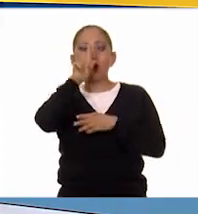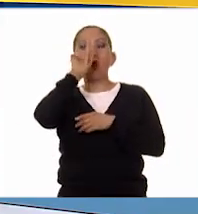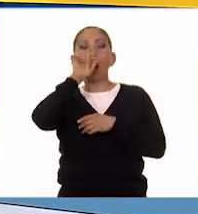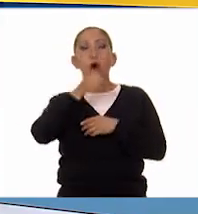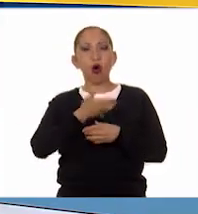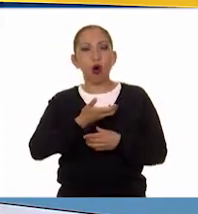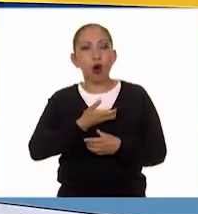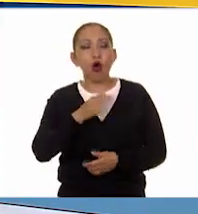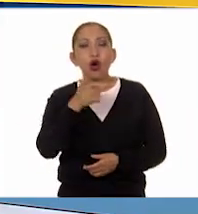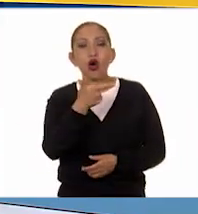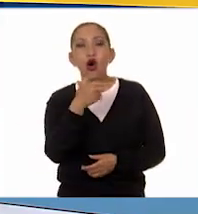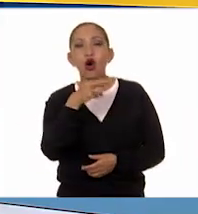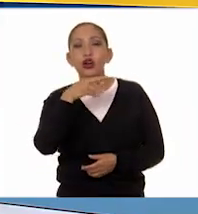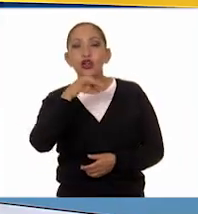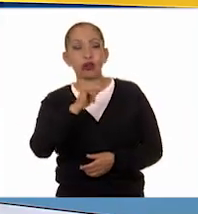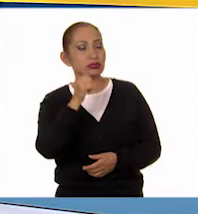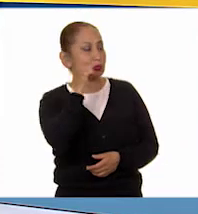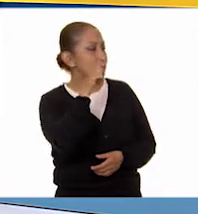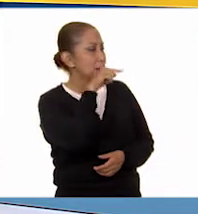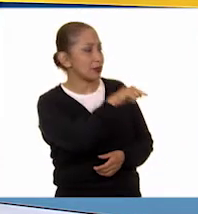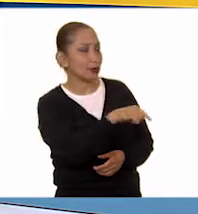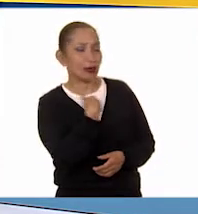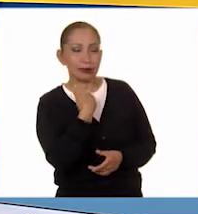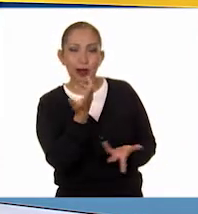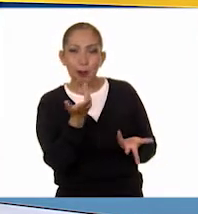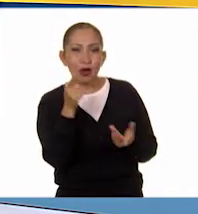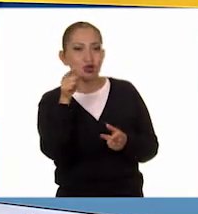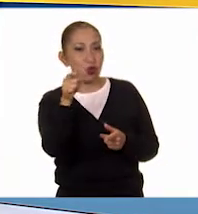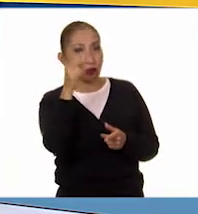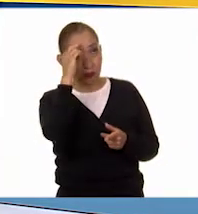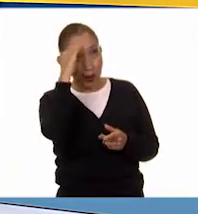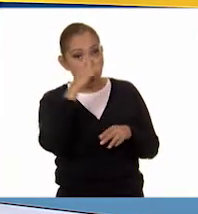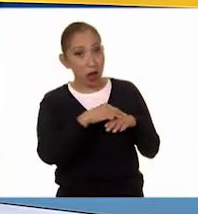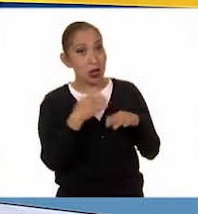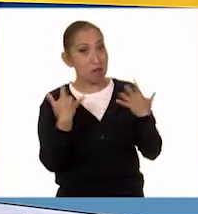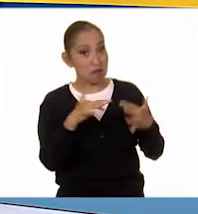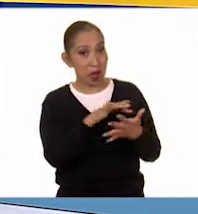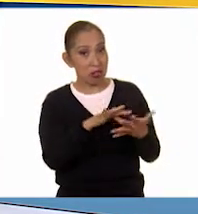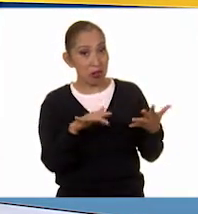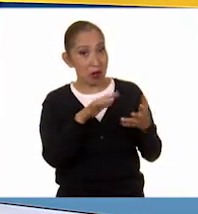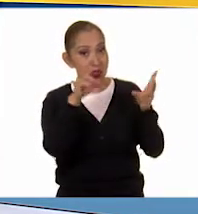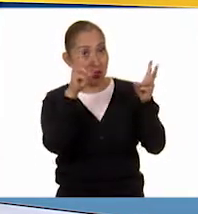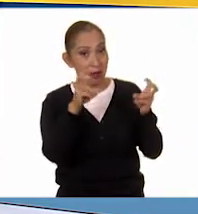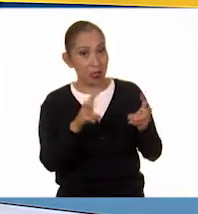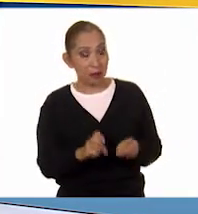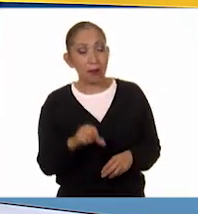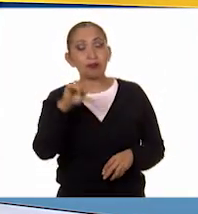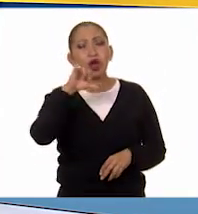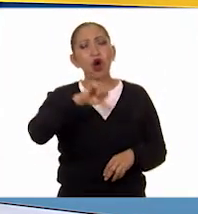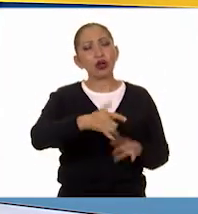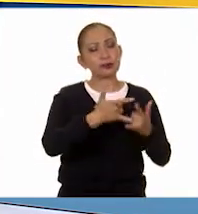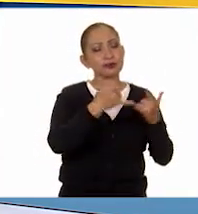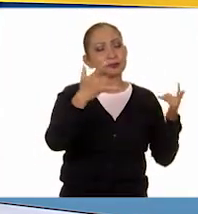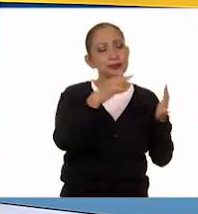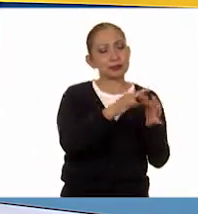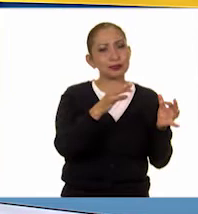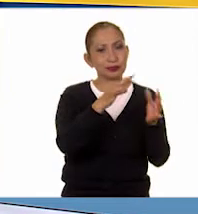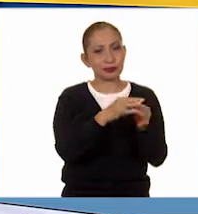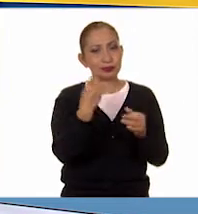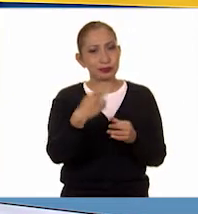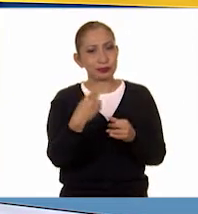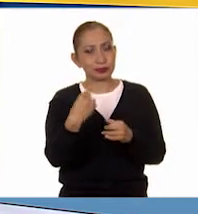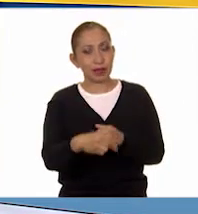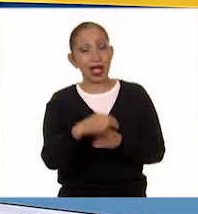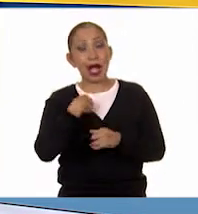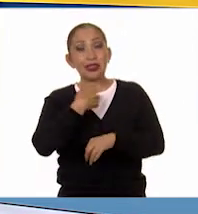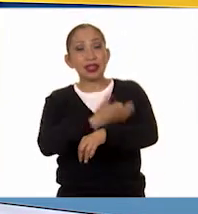leímos. Así es, María, como siempre, haciendo gala de tu gran memoria lectora. El cuento que hoy leeremos, que se llama